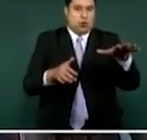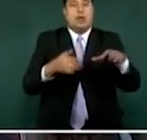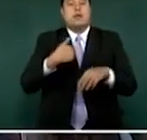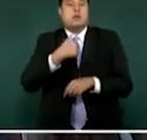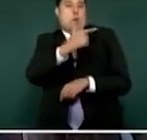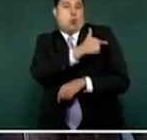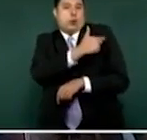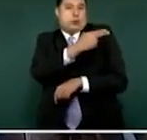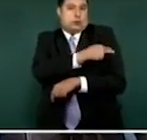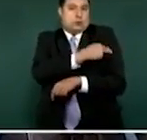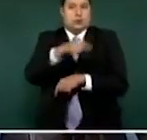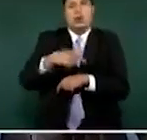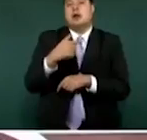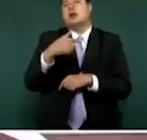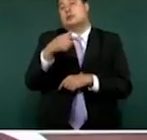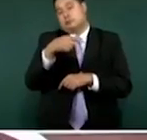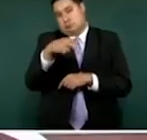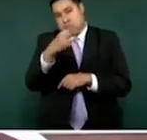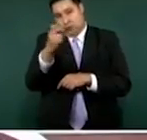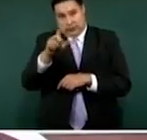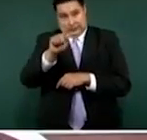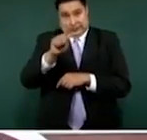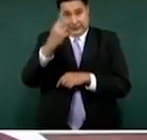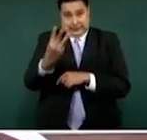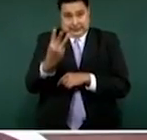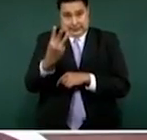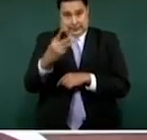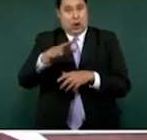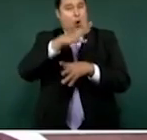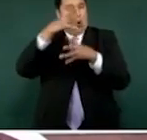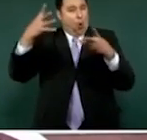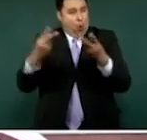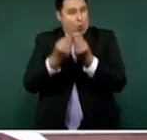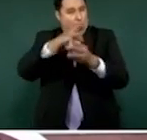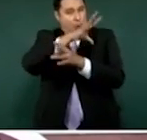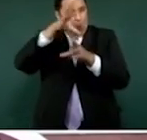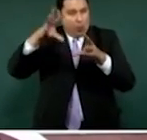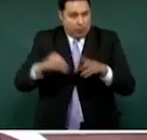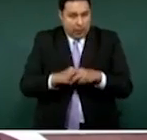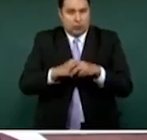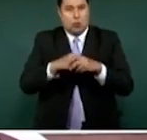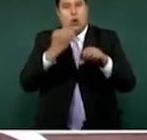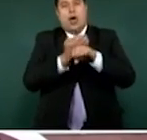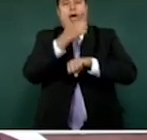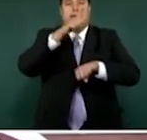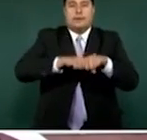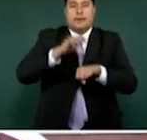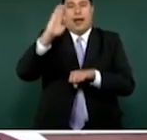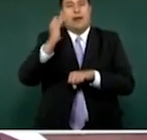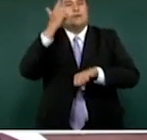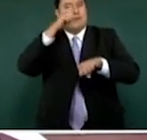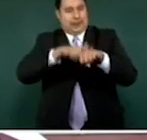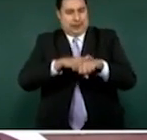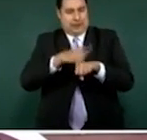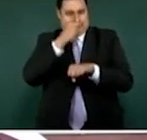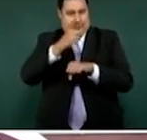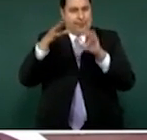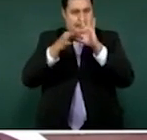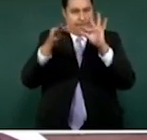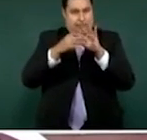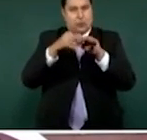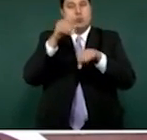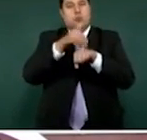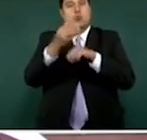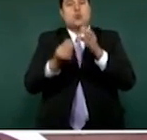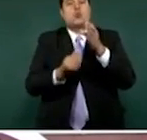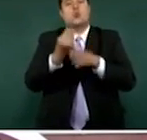Nacional 673 elementos. En total, con las fuerzas estatales y federales, como les dije anteriormente,